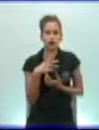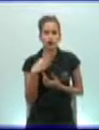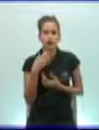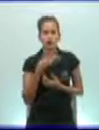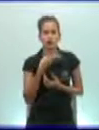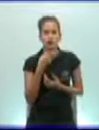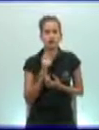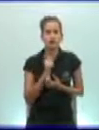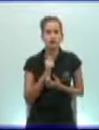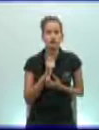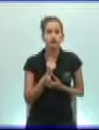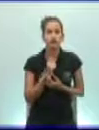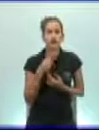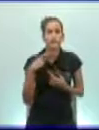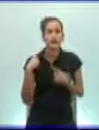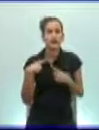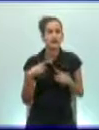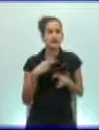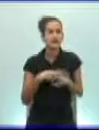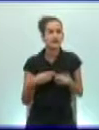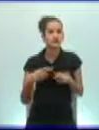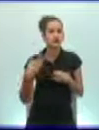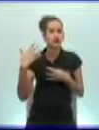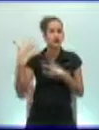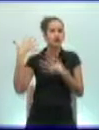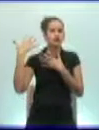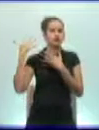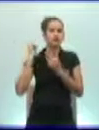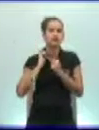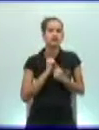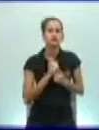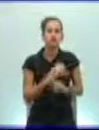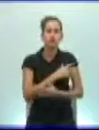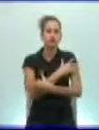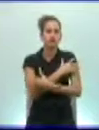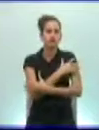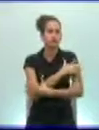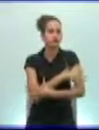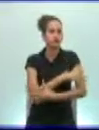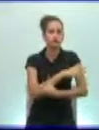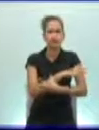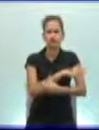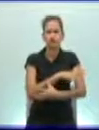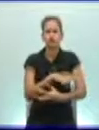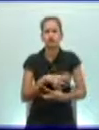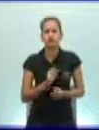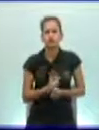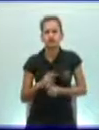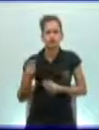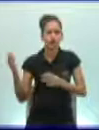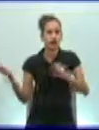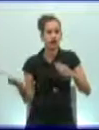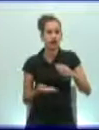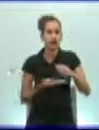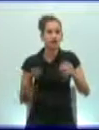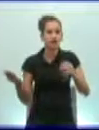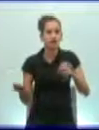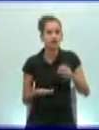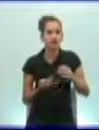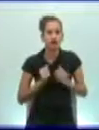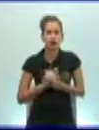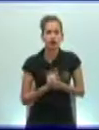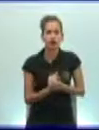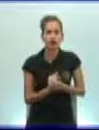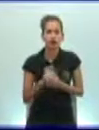sus espaldas estaban fuertes y con los brazos musculosos agilaba tongas de caña. Una vez Taita